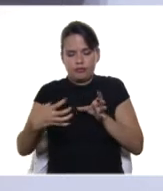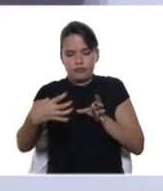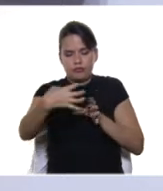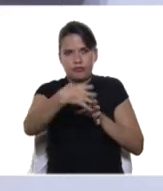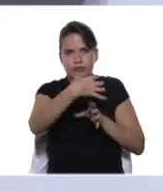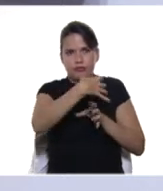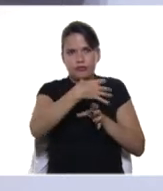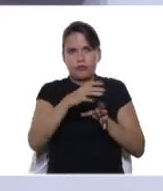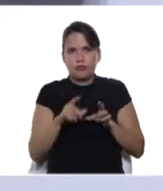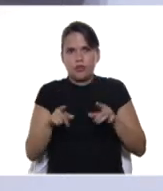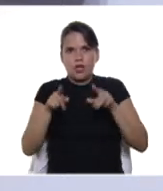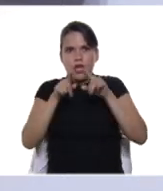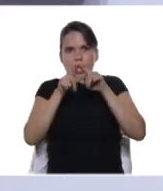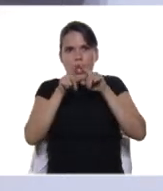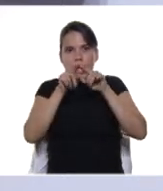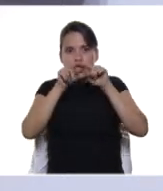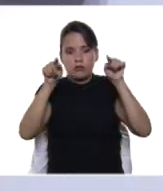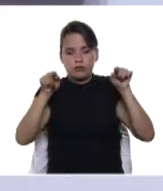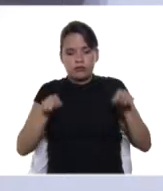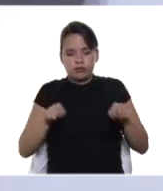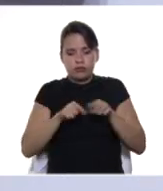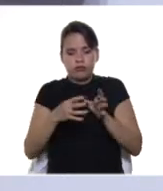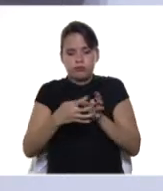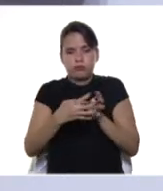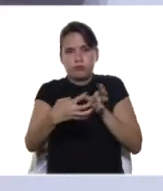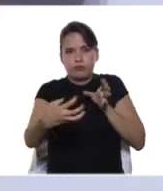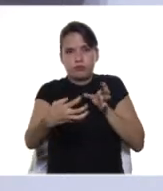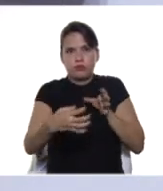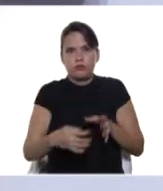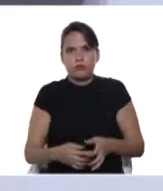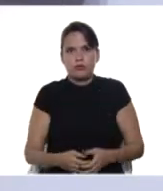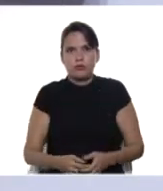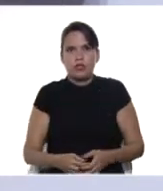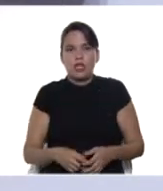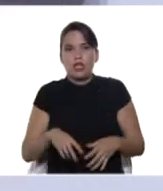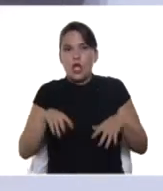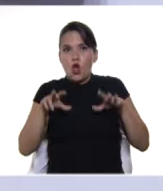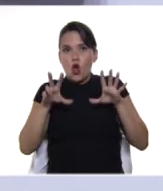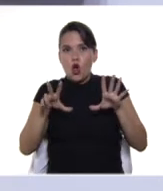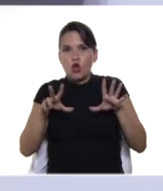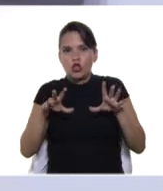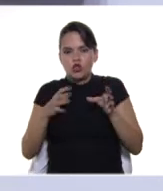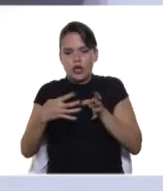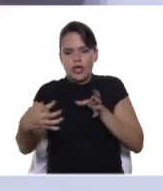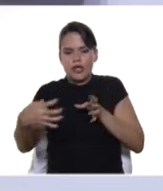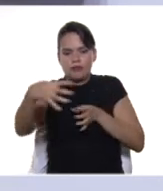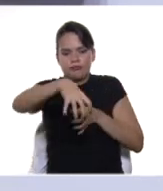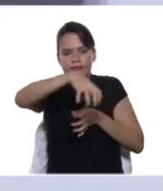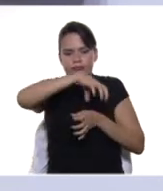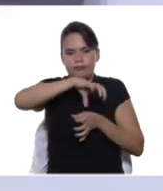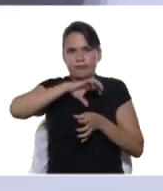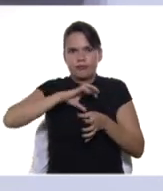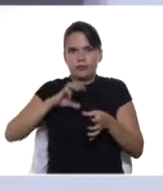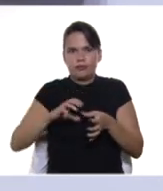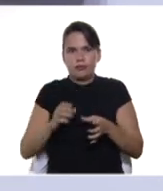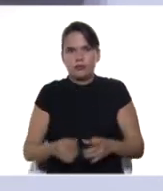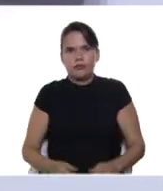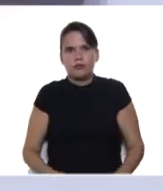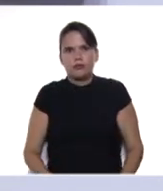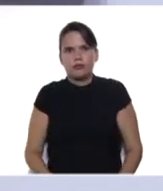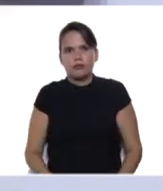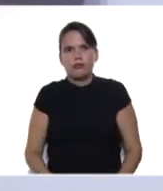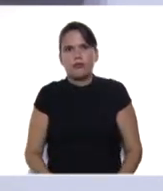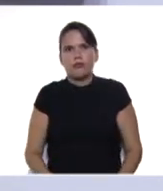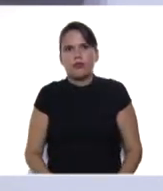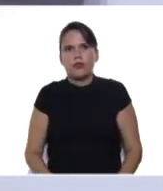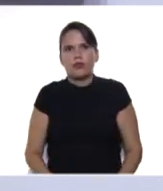caras, al octaedro, que forma 8 caras, el dodecaedro, que forma 12 caras,